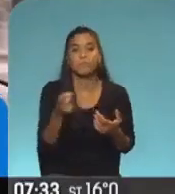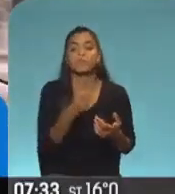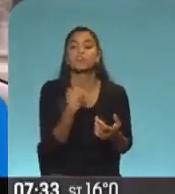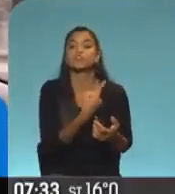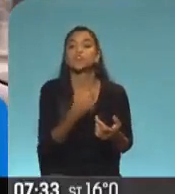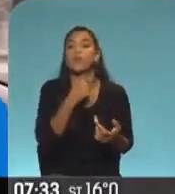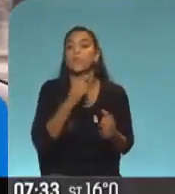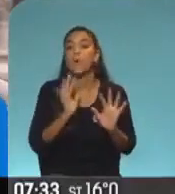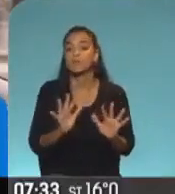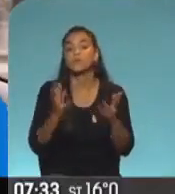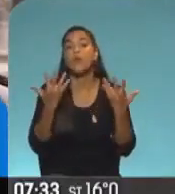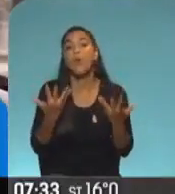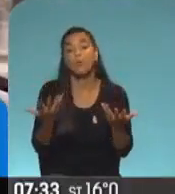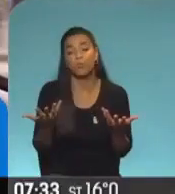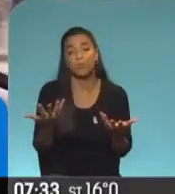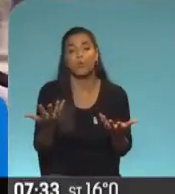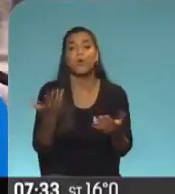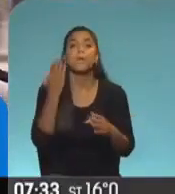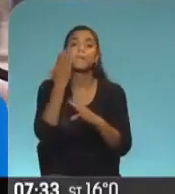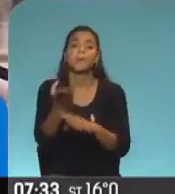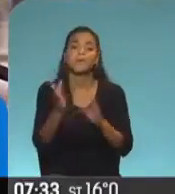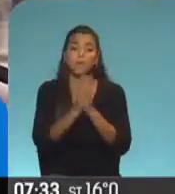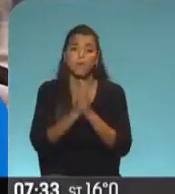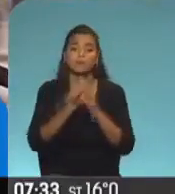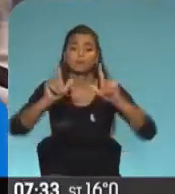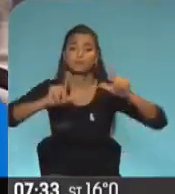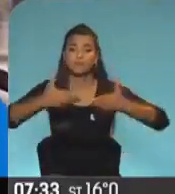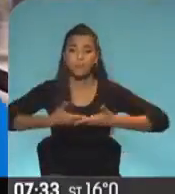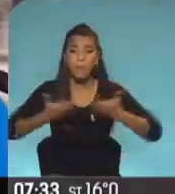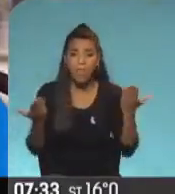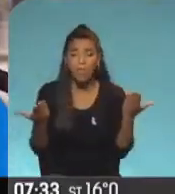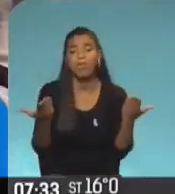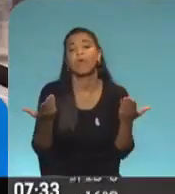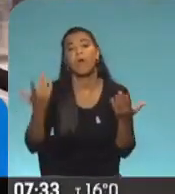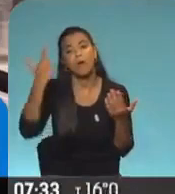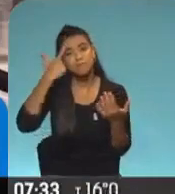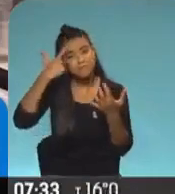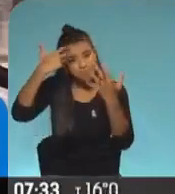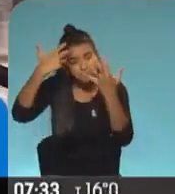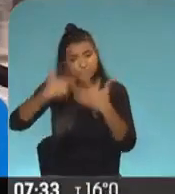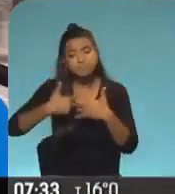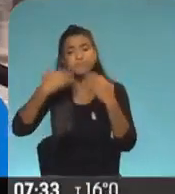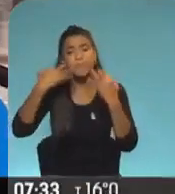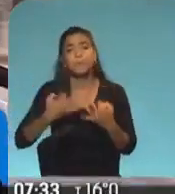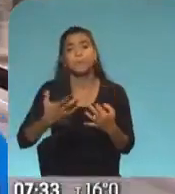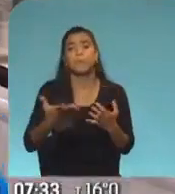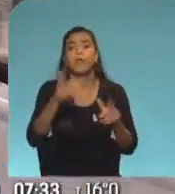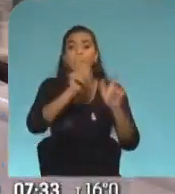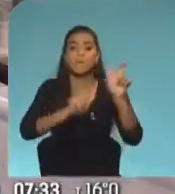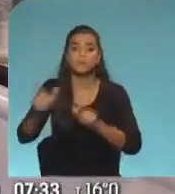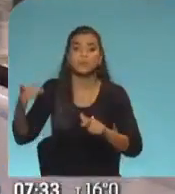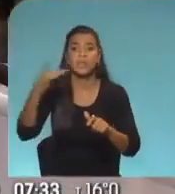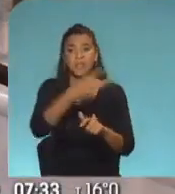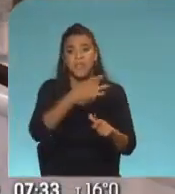buscando. Obviamente apelamos a ustedes, a todos los medios, a buscar la concientización de cada uno de los usuarios de trenes,